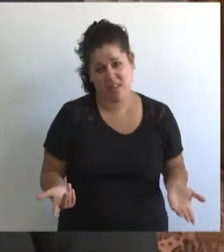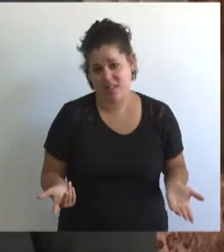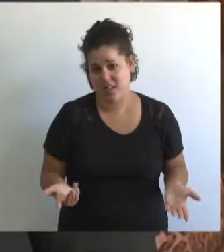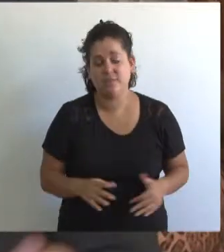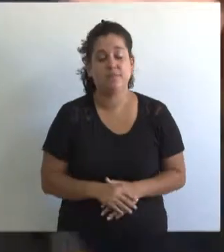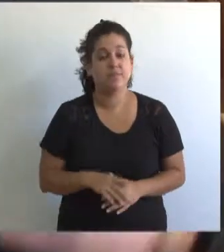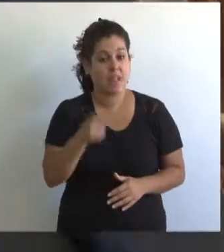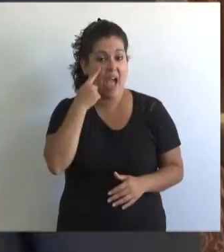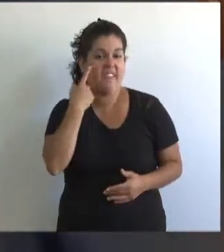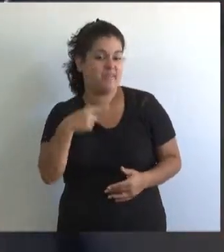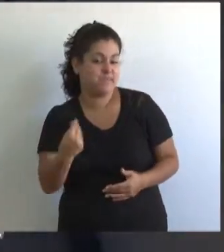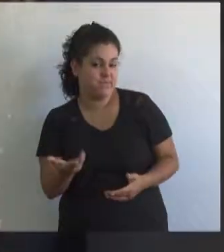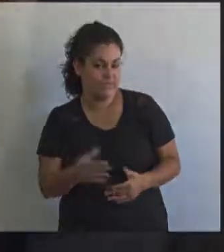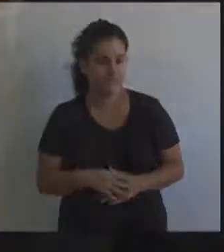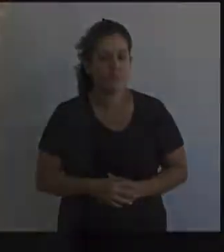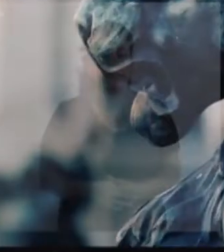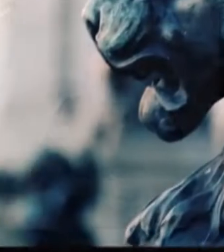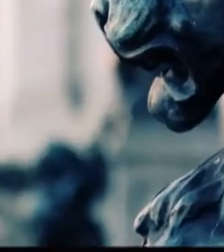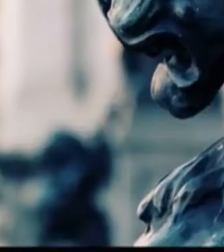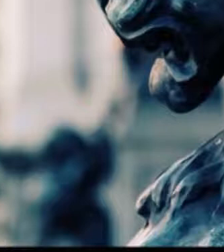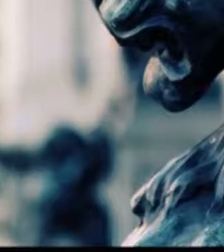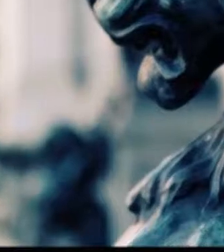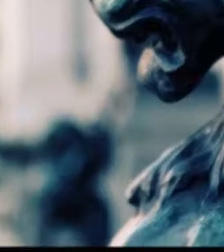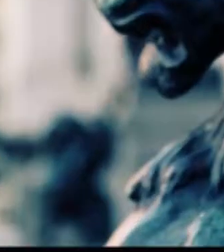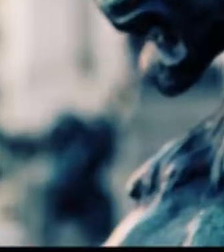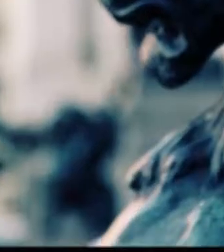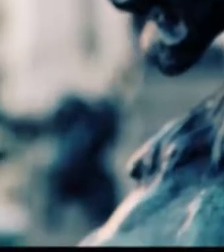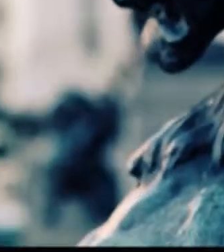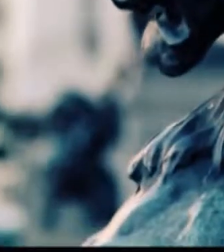realidades distintas. Vamos a ver de qué se trata.